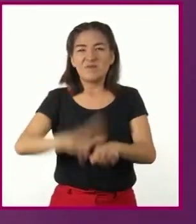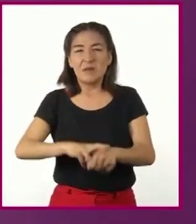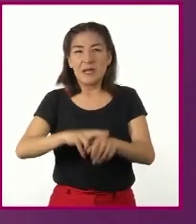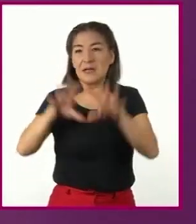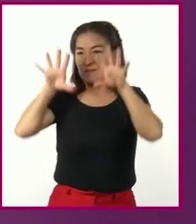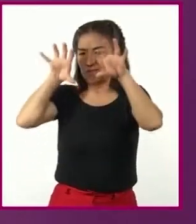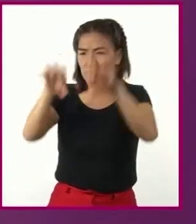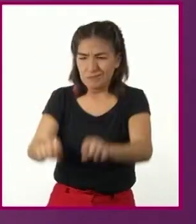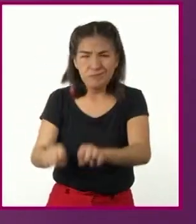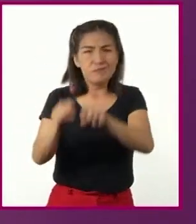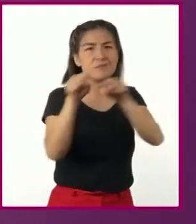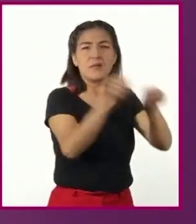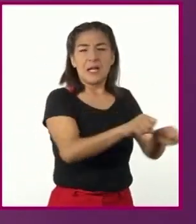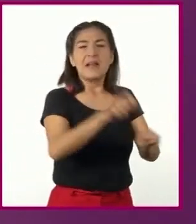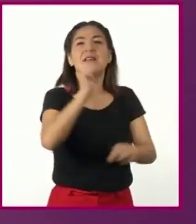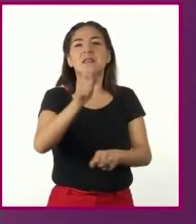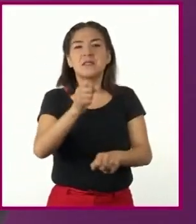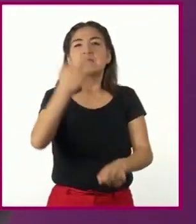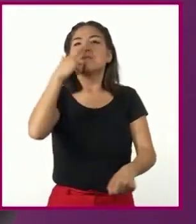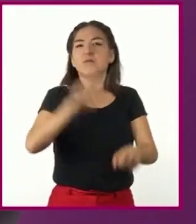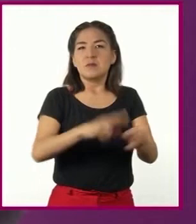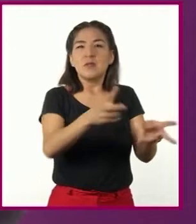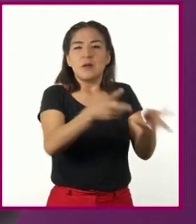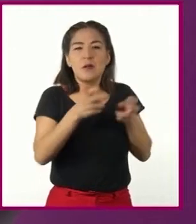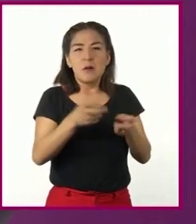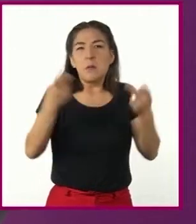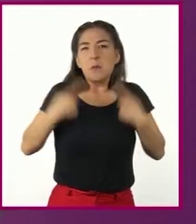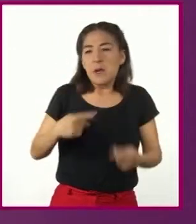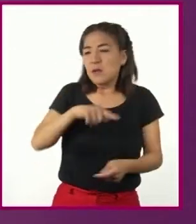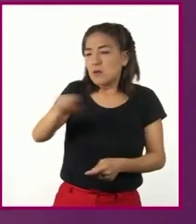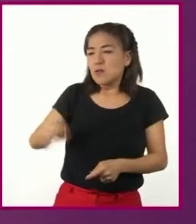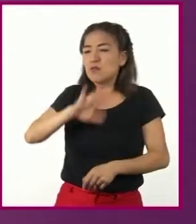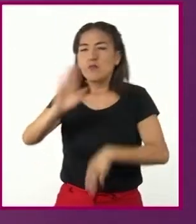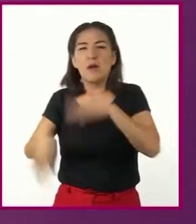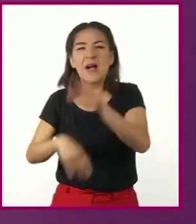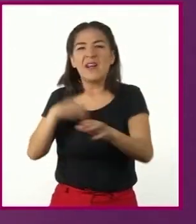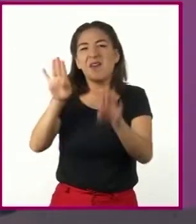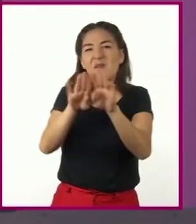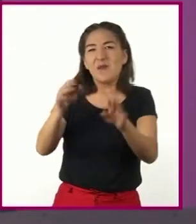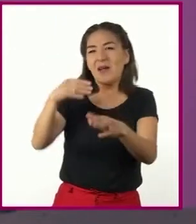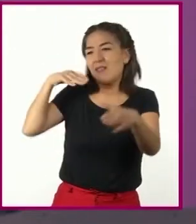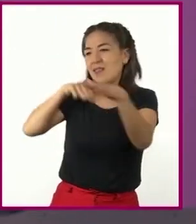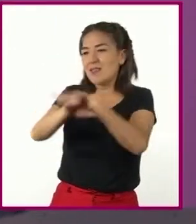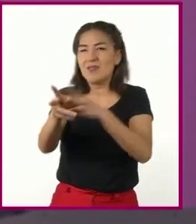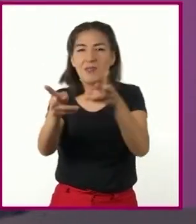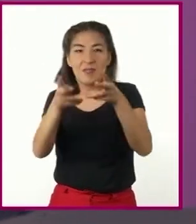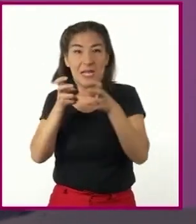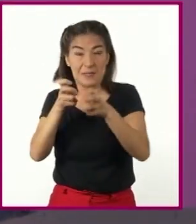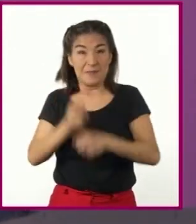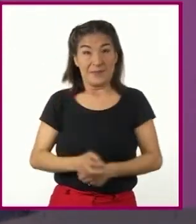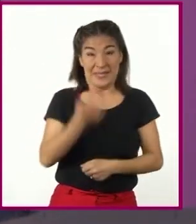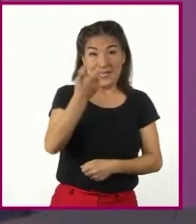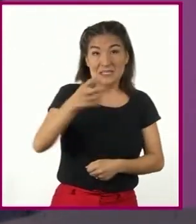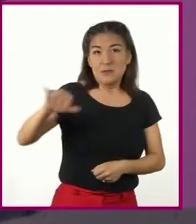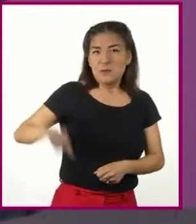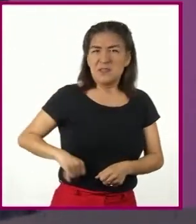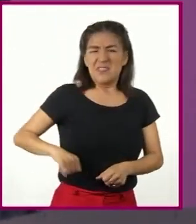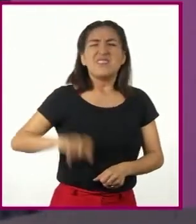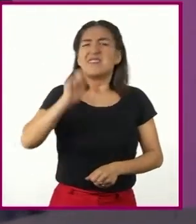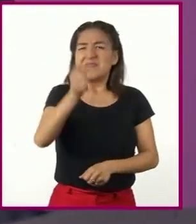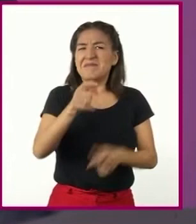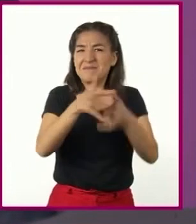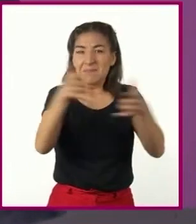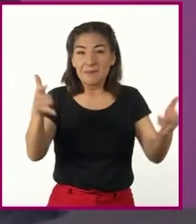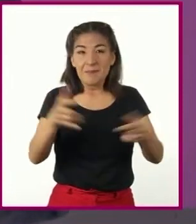y acusados de robarle a los moribundos o muertos. Lo más interesante de esta historia es que